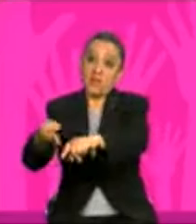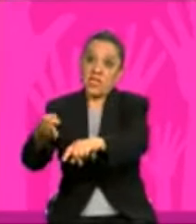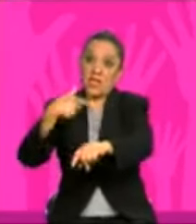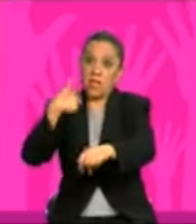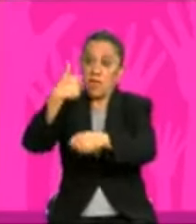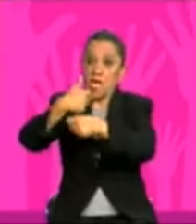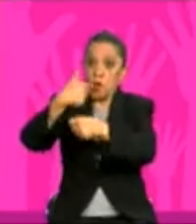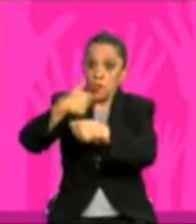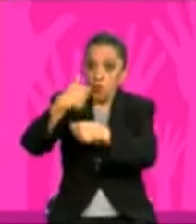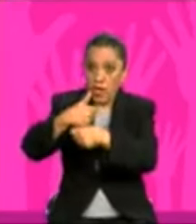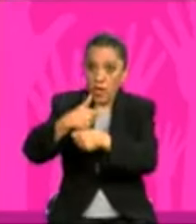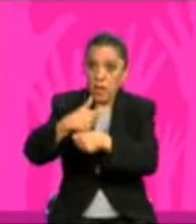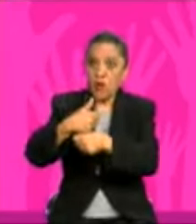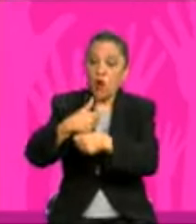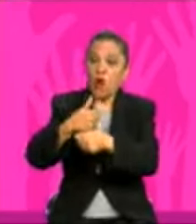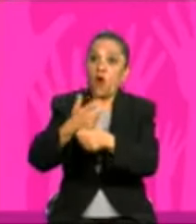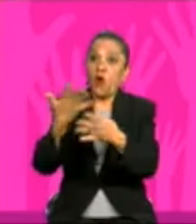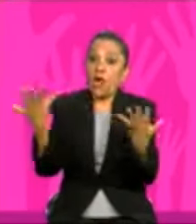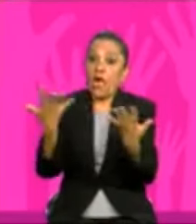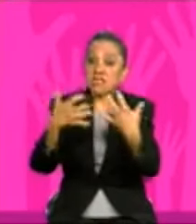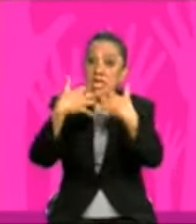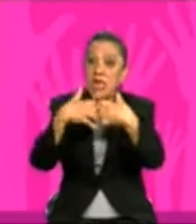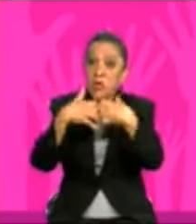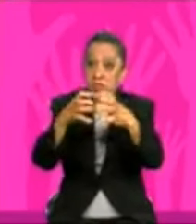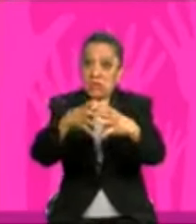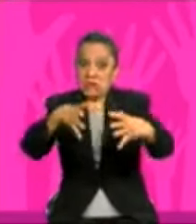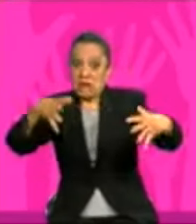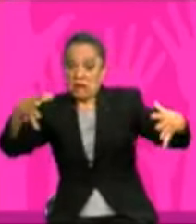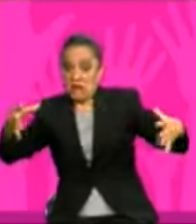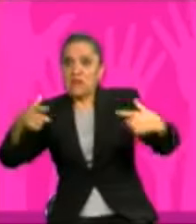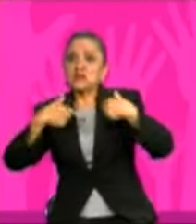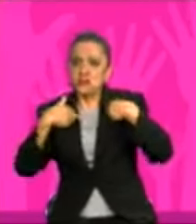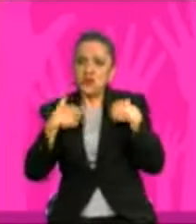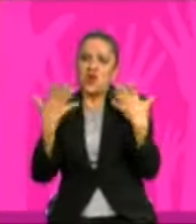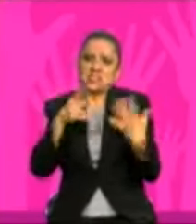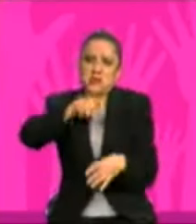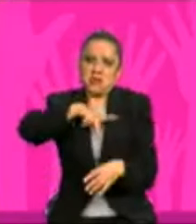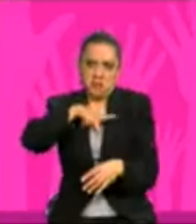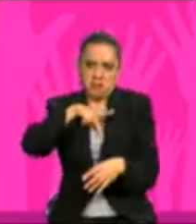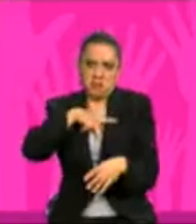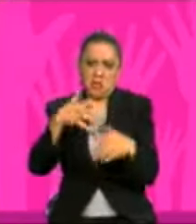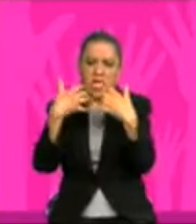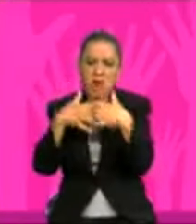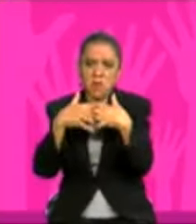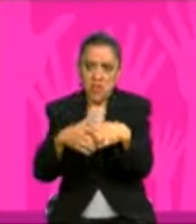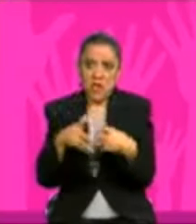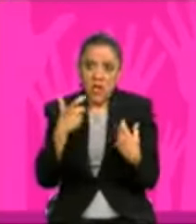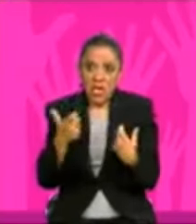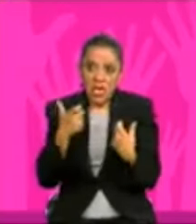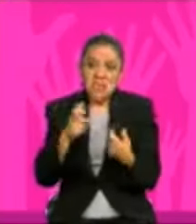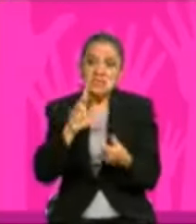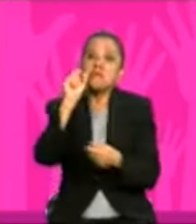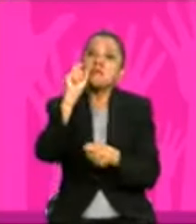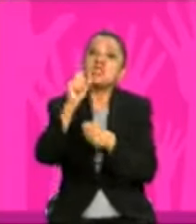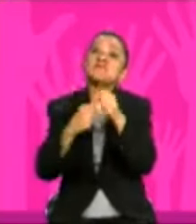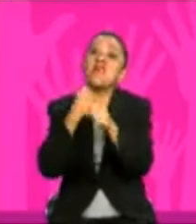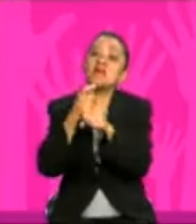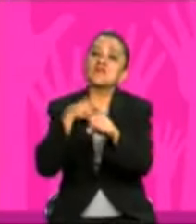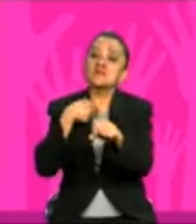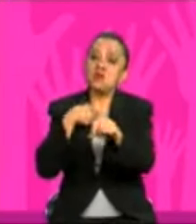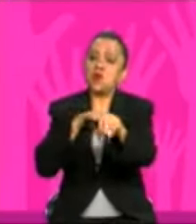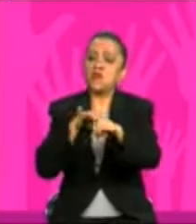gran empresa, yo creé mi propia empresa de congresos y convenciones y con ella sostuve a mi familia cerca de 20 años.